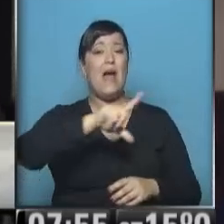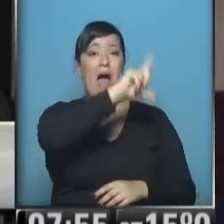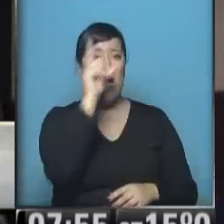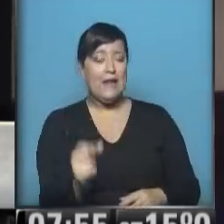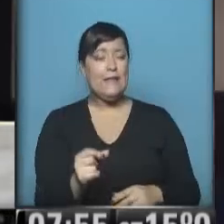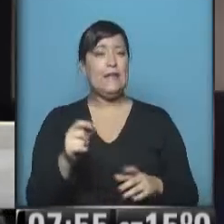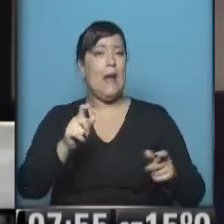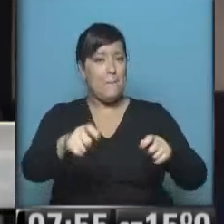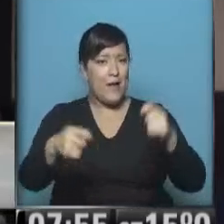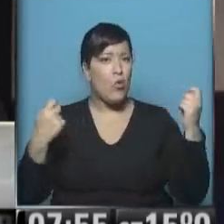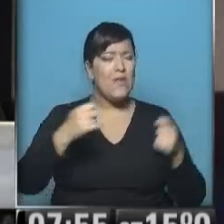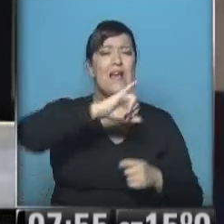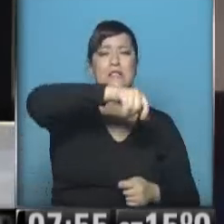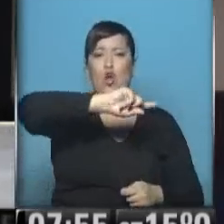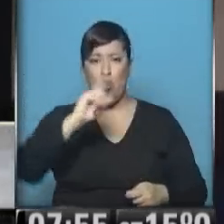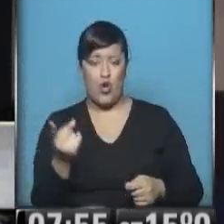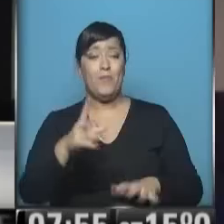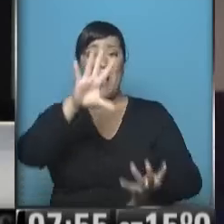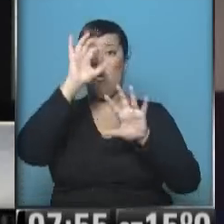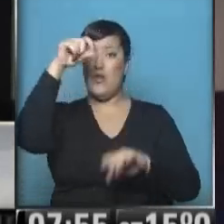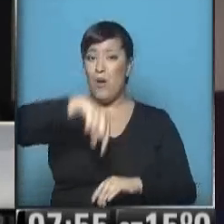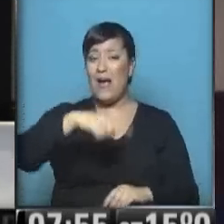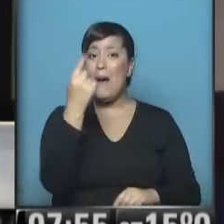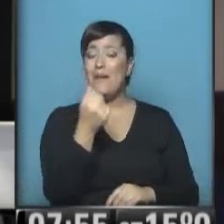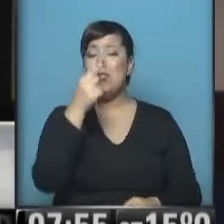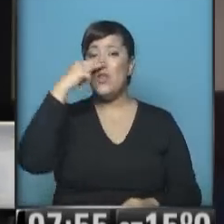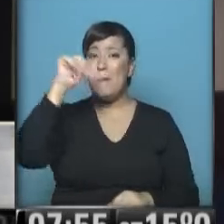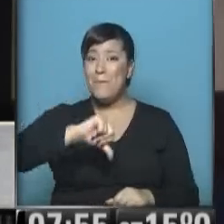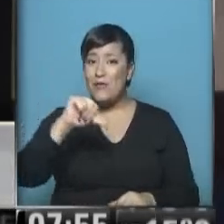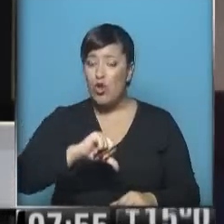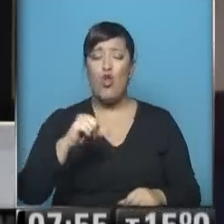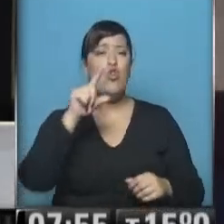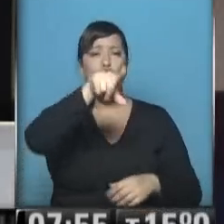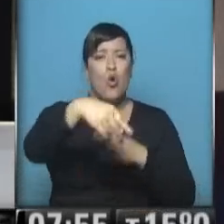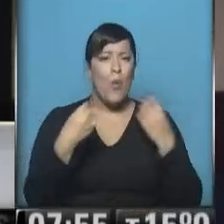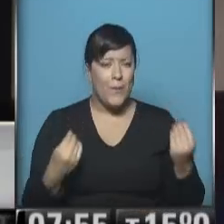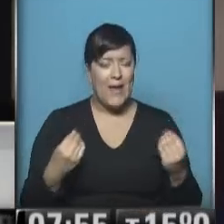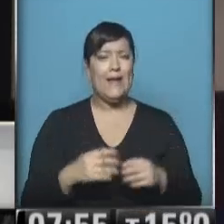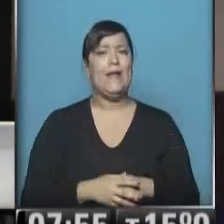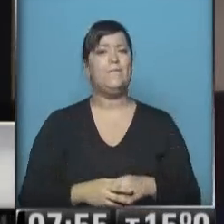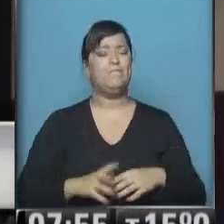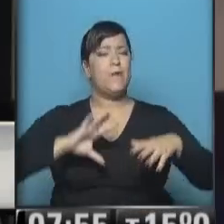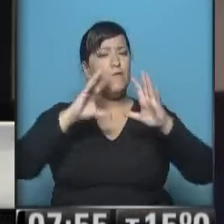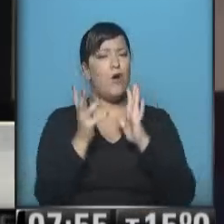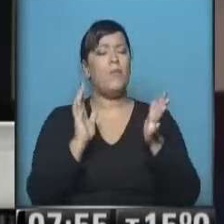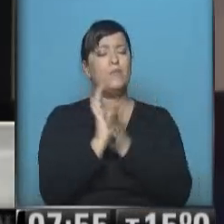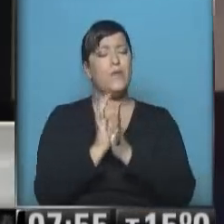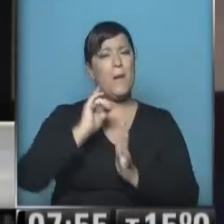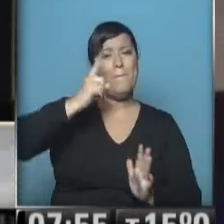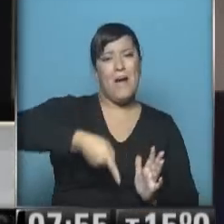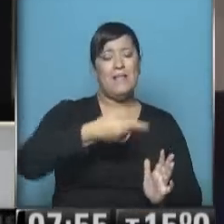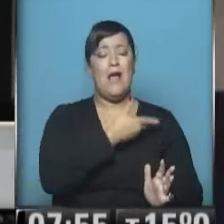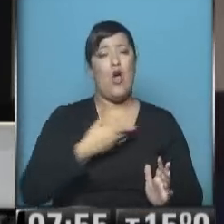recordemos que el precio del petróleo en Argentina está establecido por eh De alguna forma regulado por el gobierno a